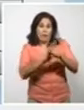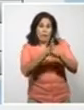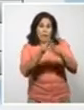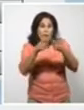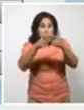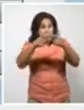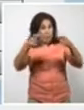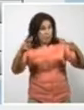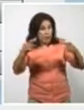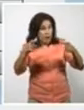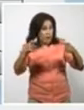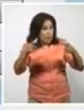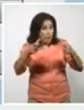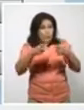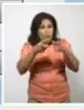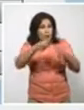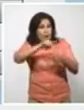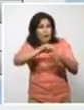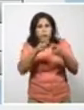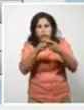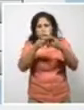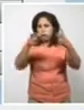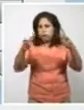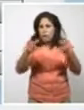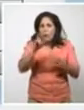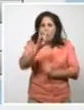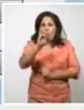día de